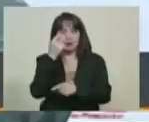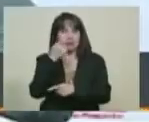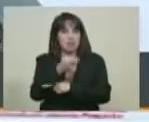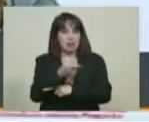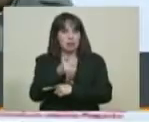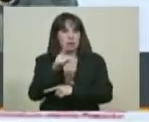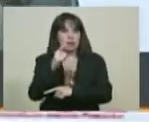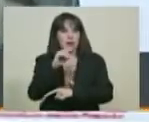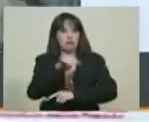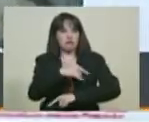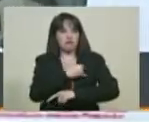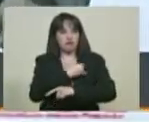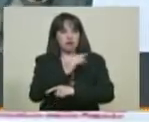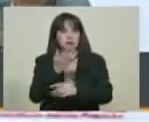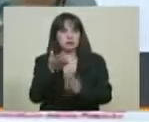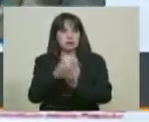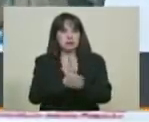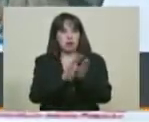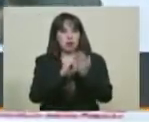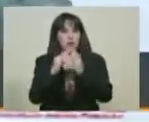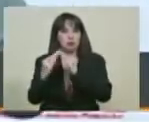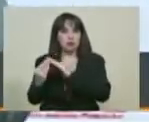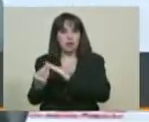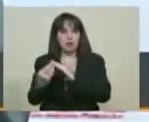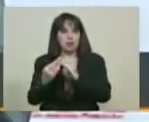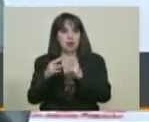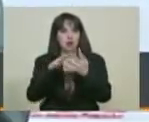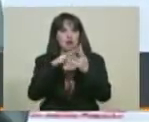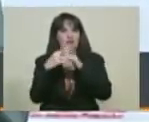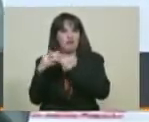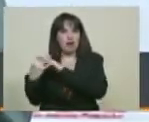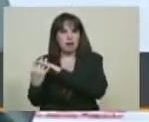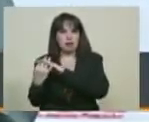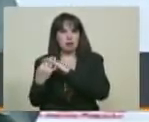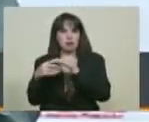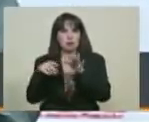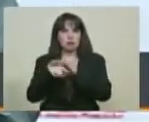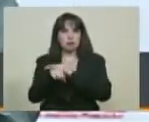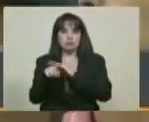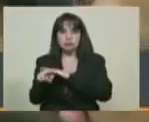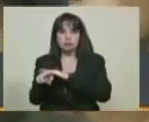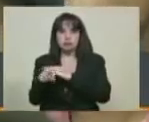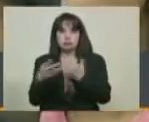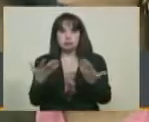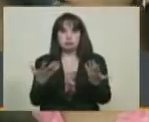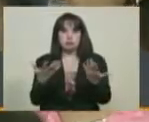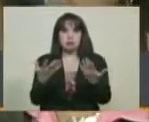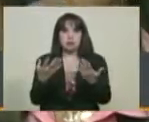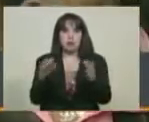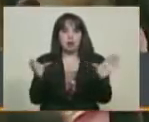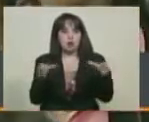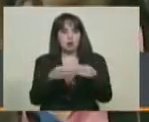que reforzar el trabajo en las comunidades, en los barrios, muchachos, muchachas. En la UVC,